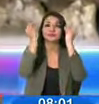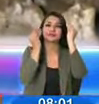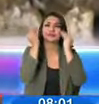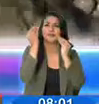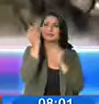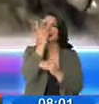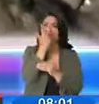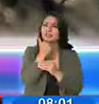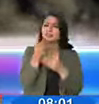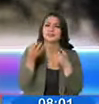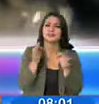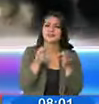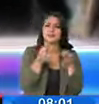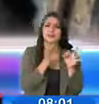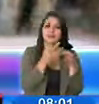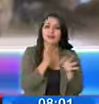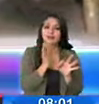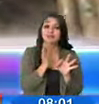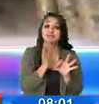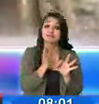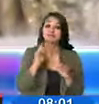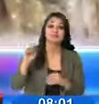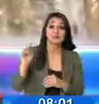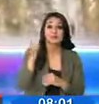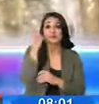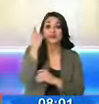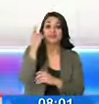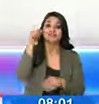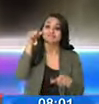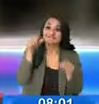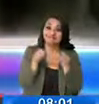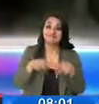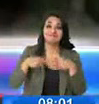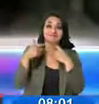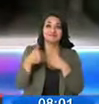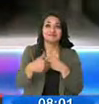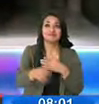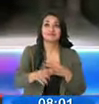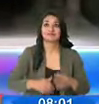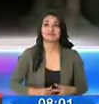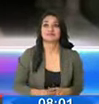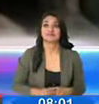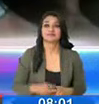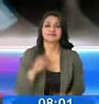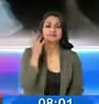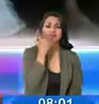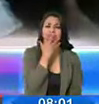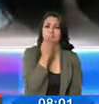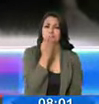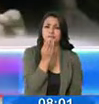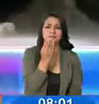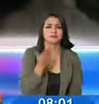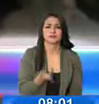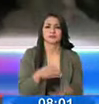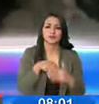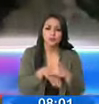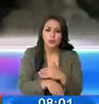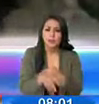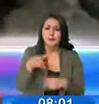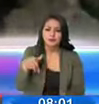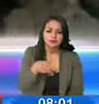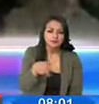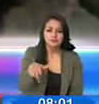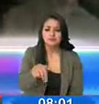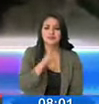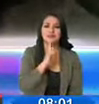curiosas formas, dan un espectáculo único e inolvidable. Increíble, es súper chévere pasar por las cuevas, es así un